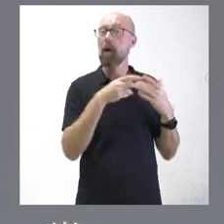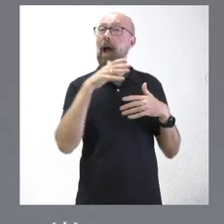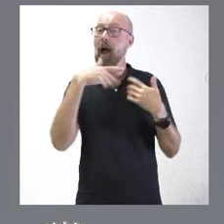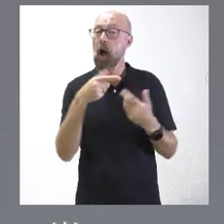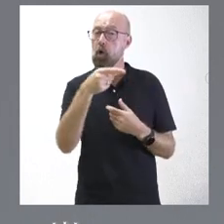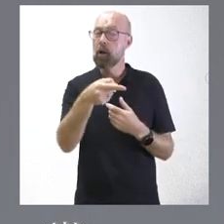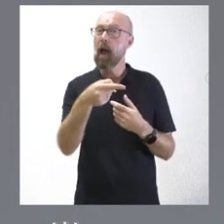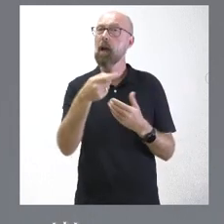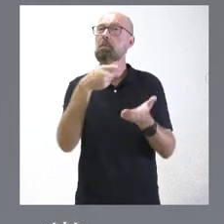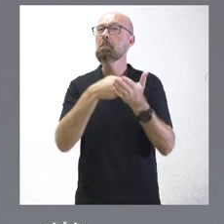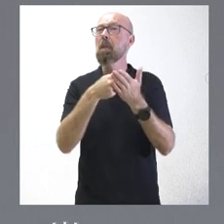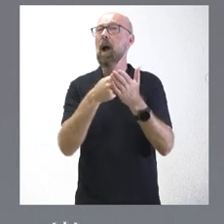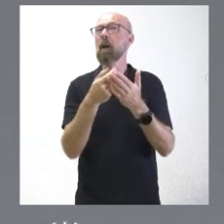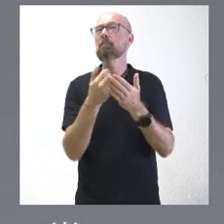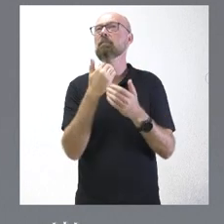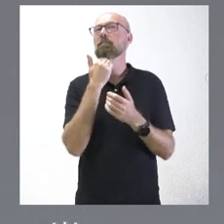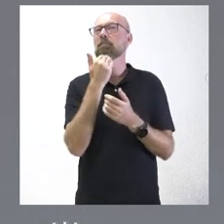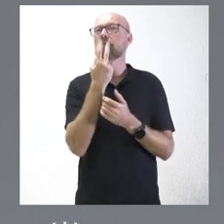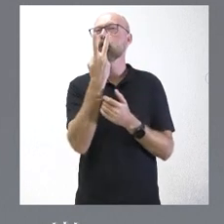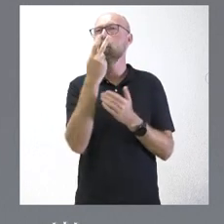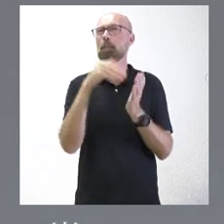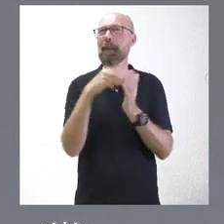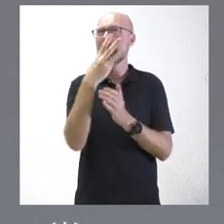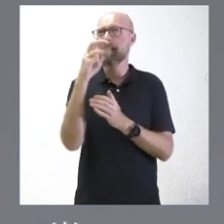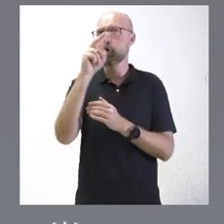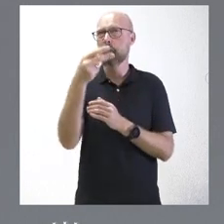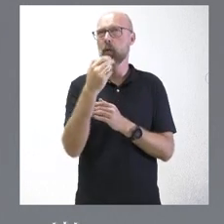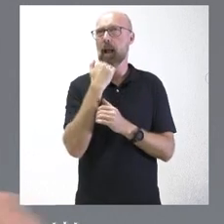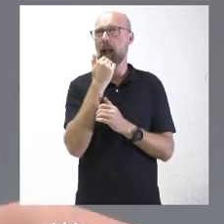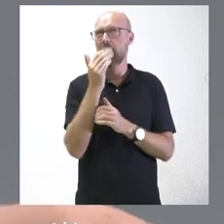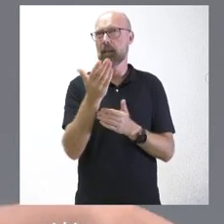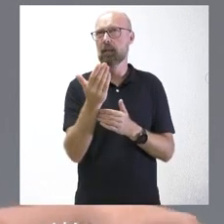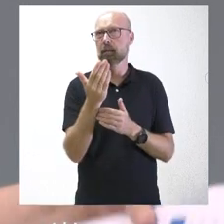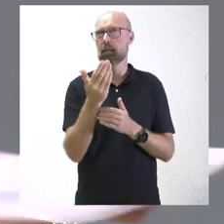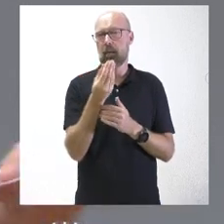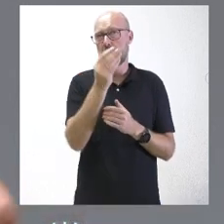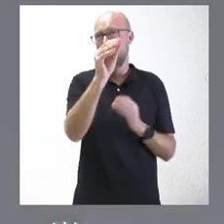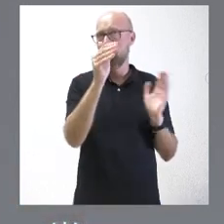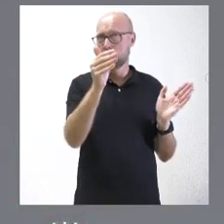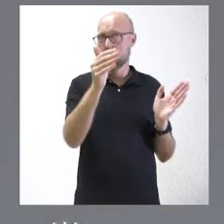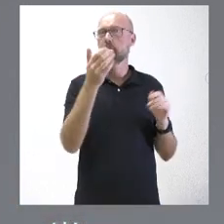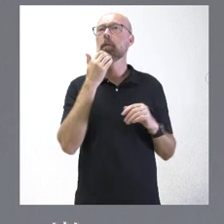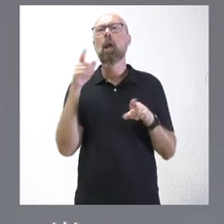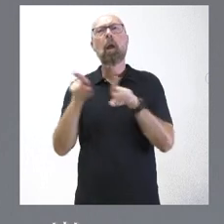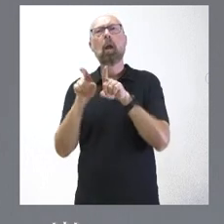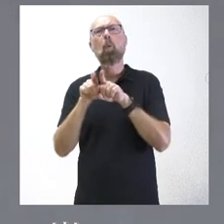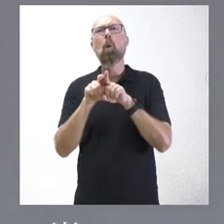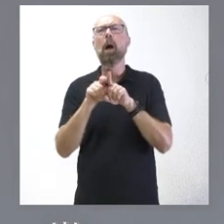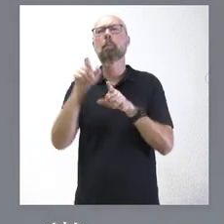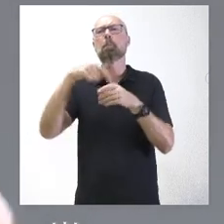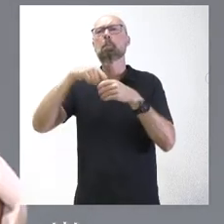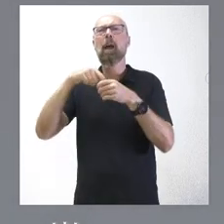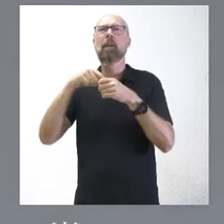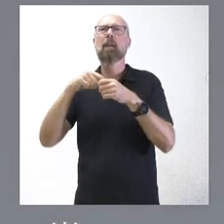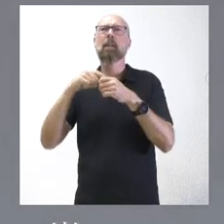mismo estamos muy próximos a los 2.300 euros Algo similar o ocurre con las plazas de los grandes dependientes